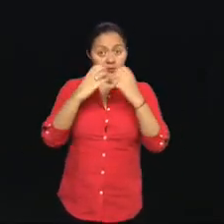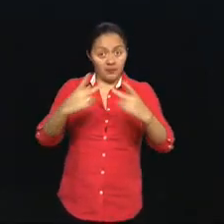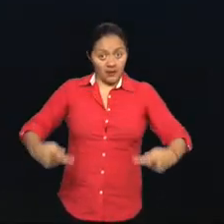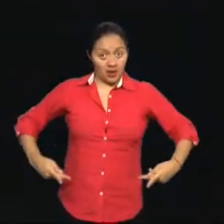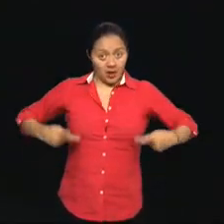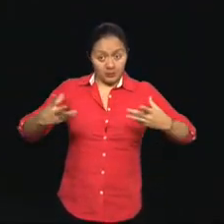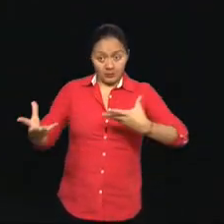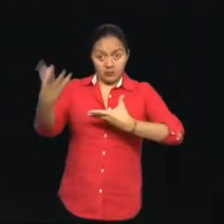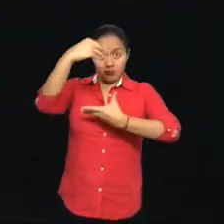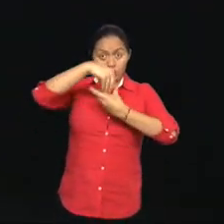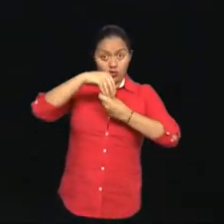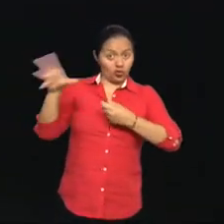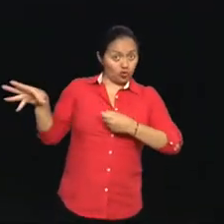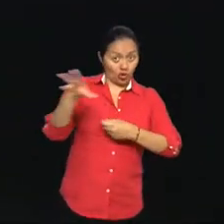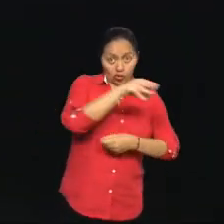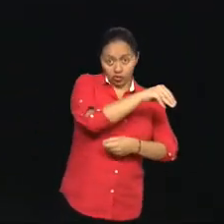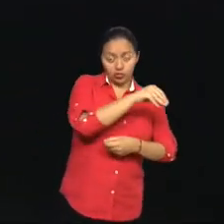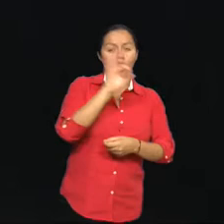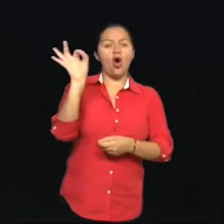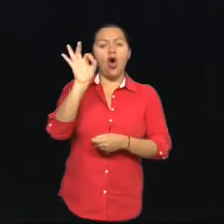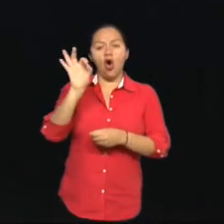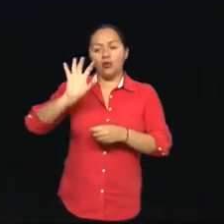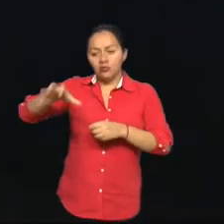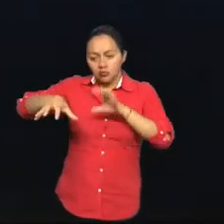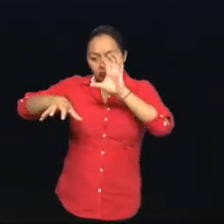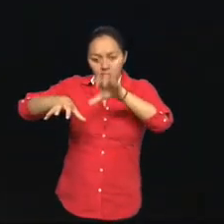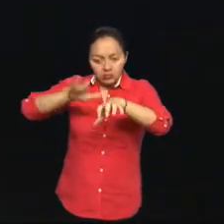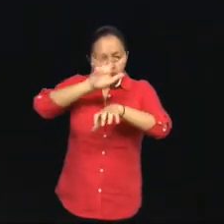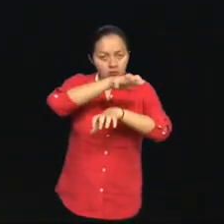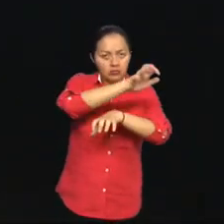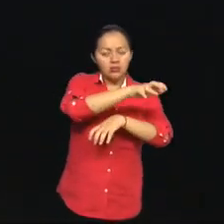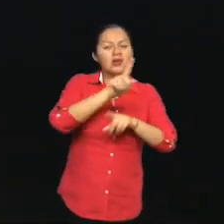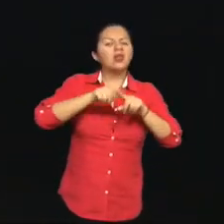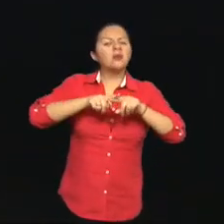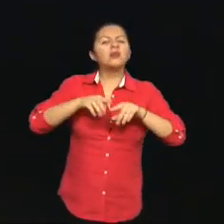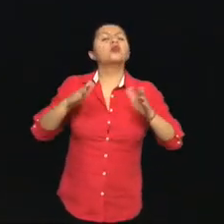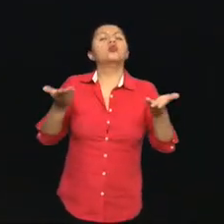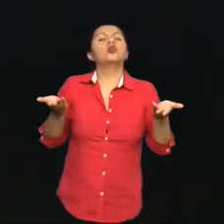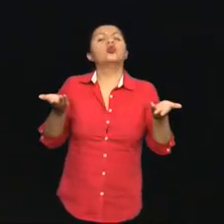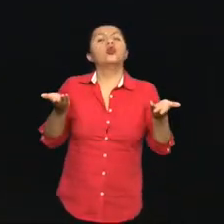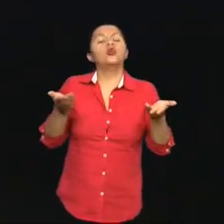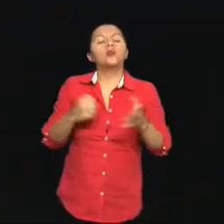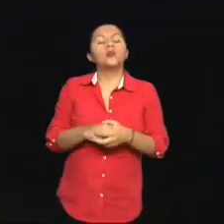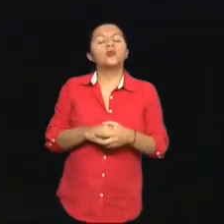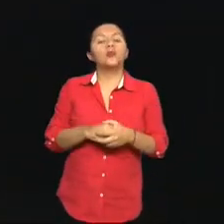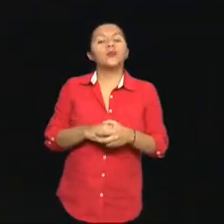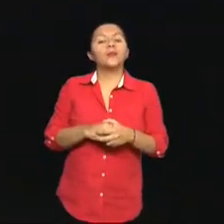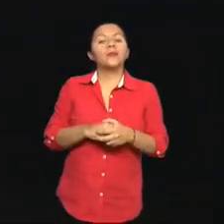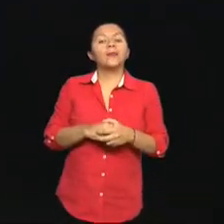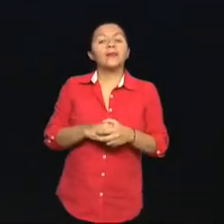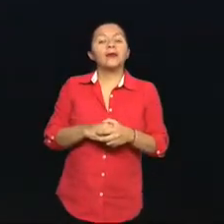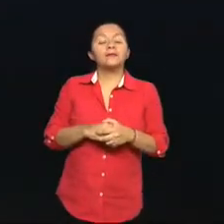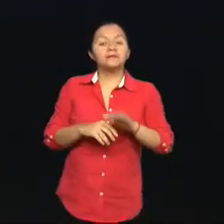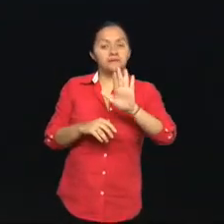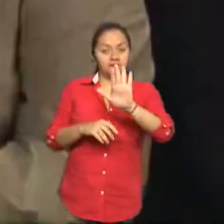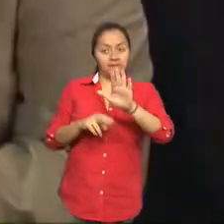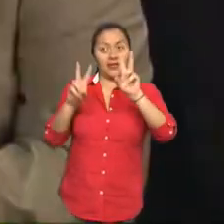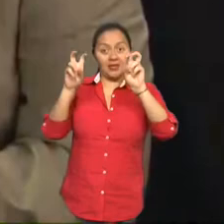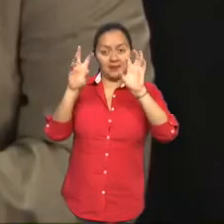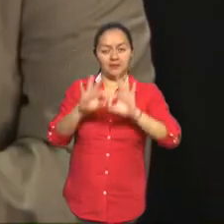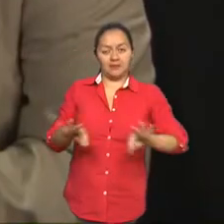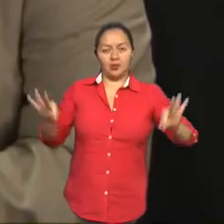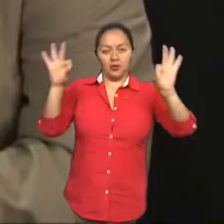todas esas discapacidades o son segmentadas de acuerdo a la discapacidad, a la condición en la que se encuentra? Ahí es un tema bastante